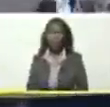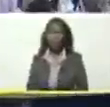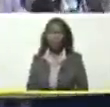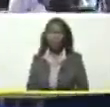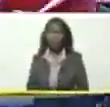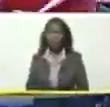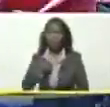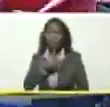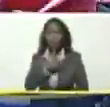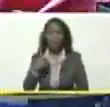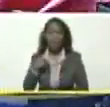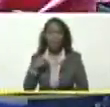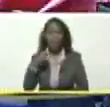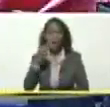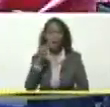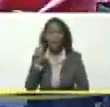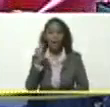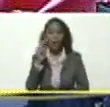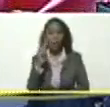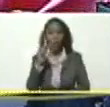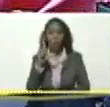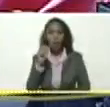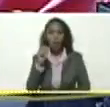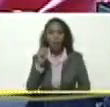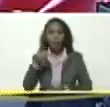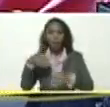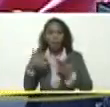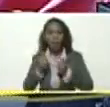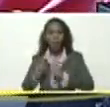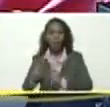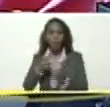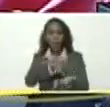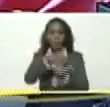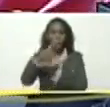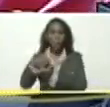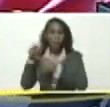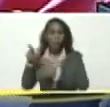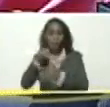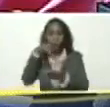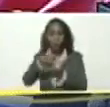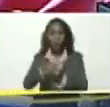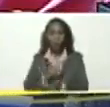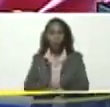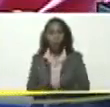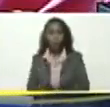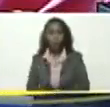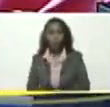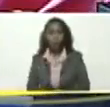Quisiera que Raúl Casal nos explicara de qué trata entonces la premiación de esta mención.